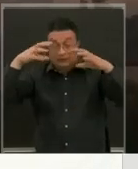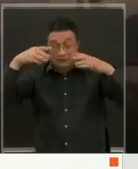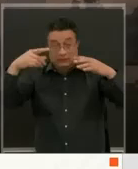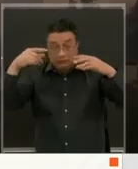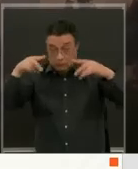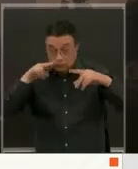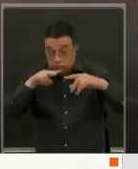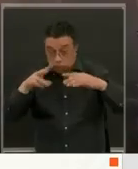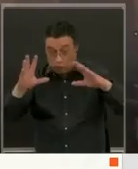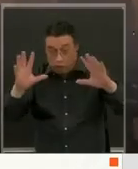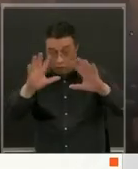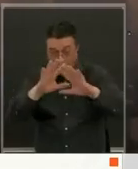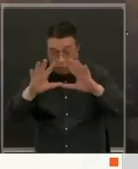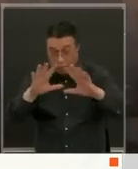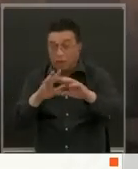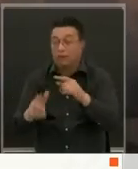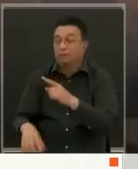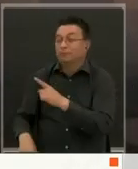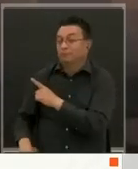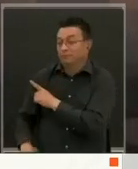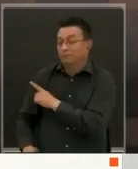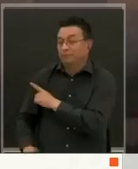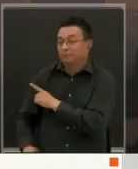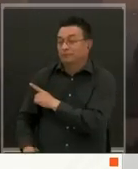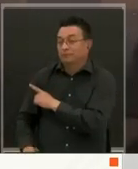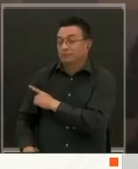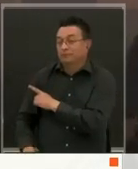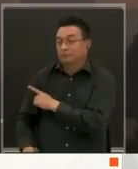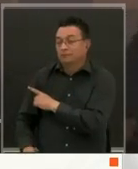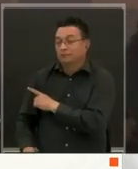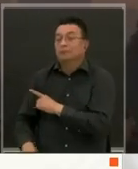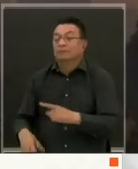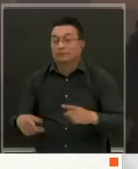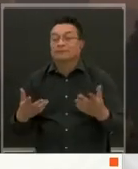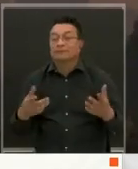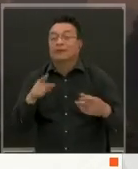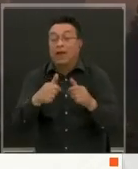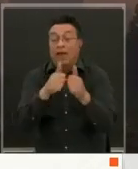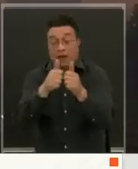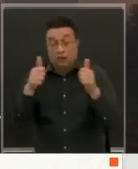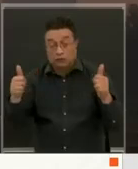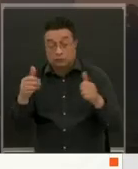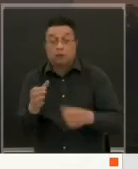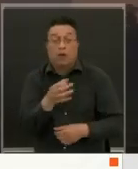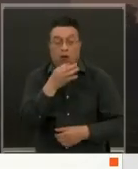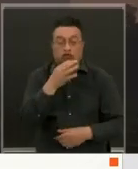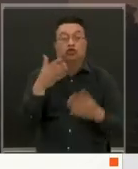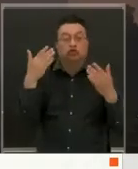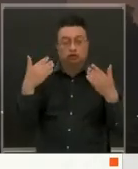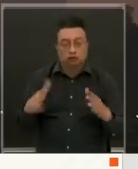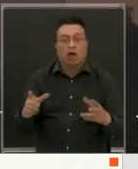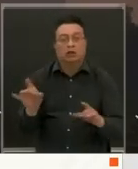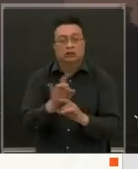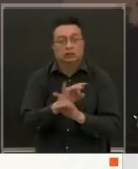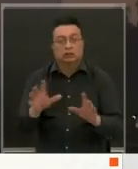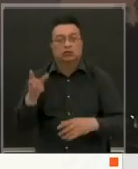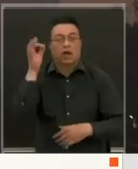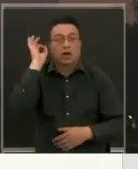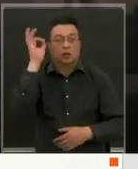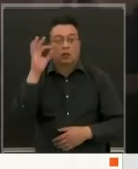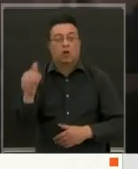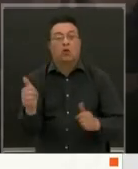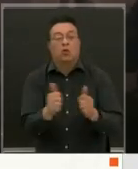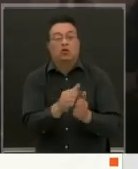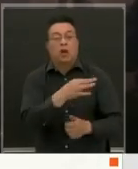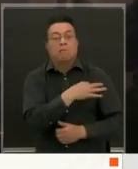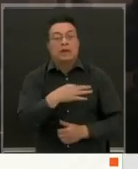hora en imágenes. Eso es lo que a esta hora se ha reportado. En relación a la autoridad, ya se realizó precisamente esta reunión con el Ministerio del